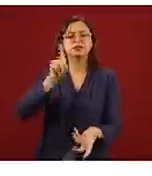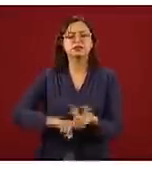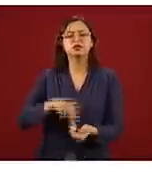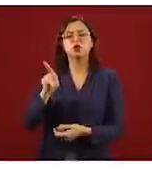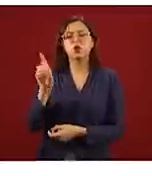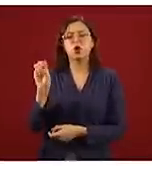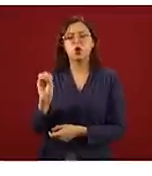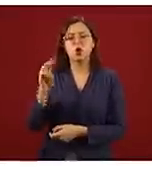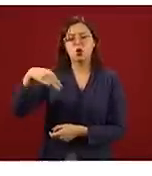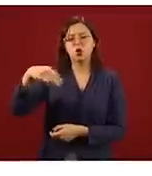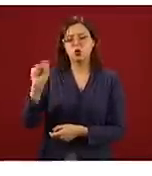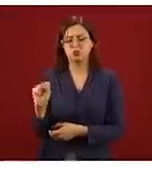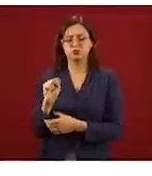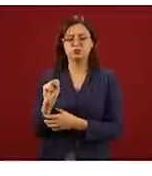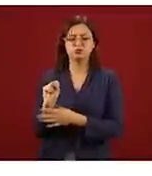Mundial de la Salud